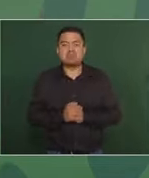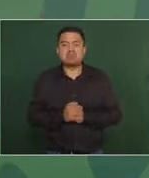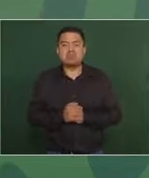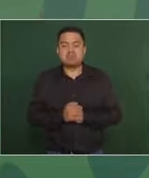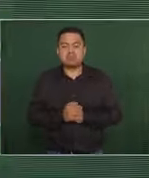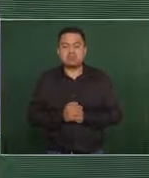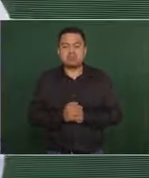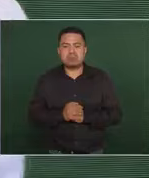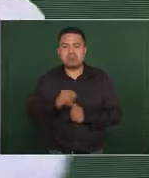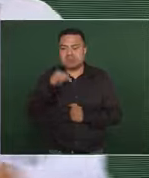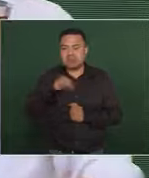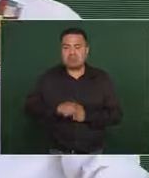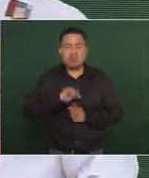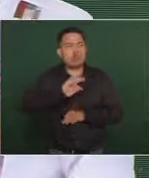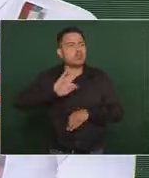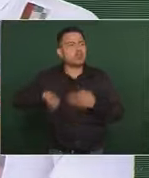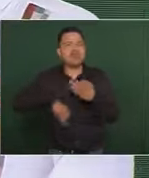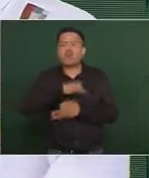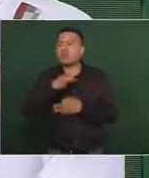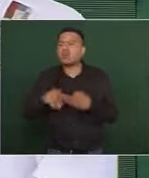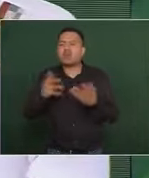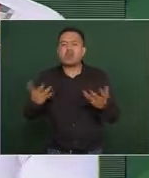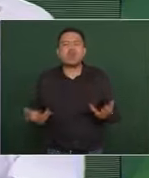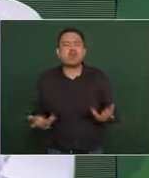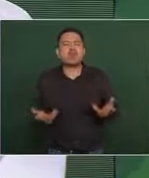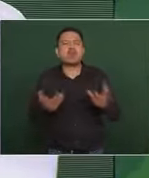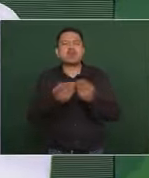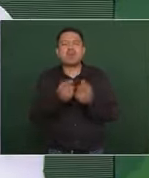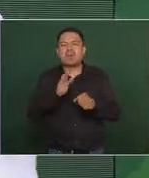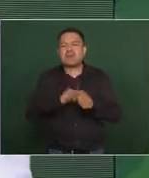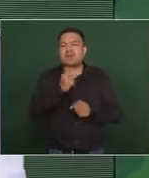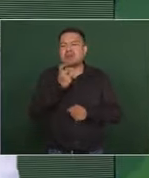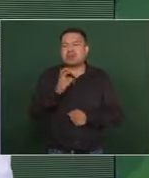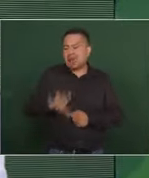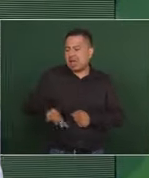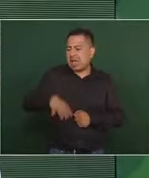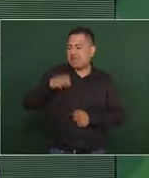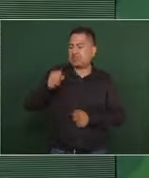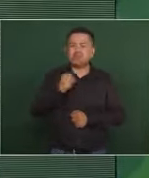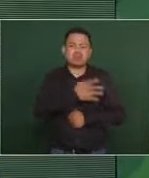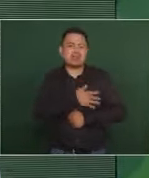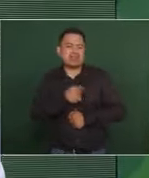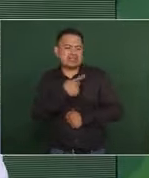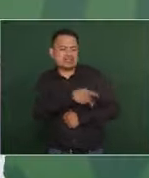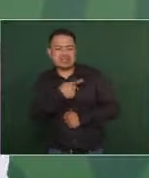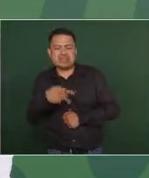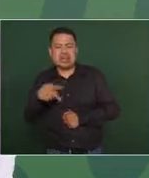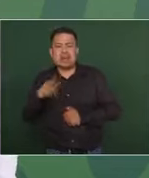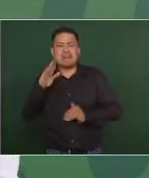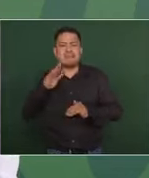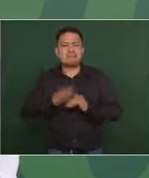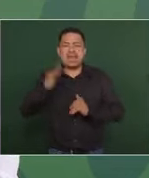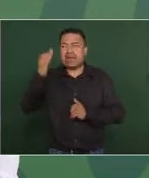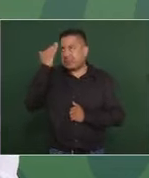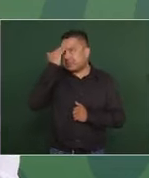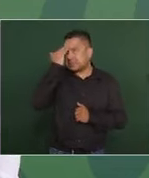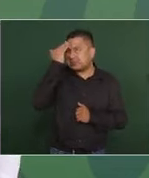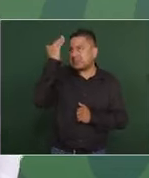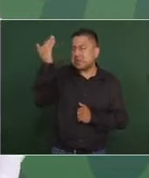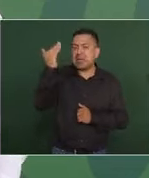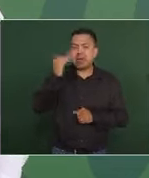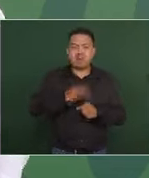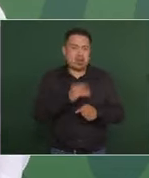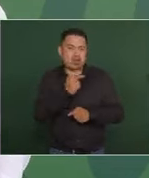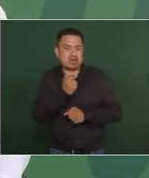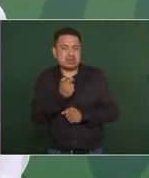aquí todos juntos, por eso abusan los hijos y se quedan más tiempo de la cuenta.